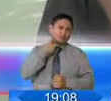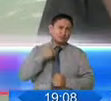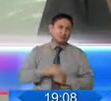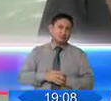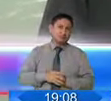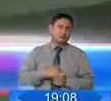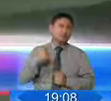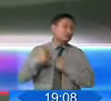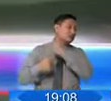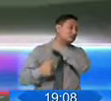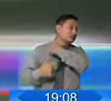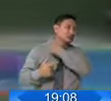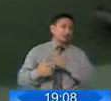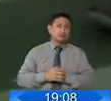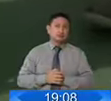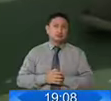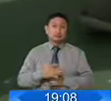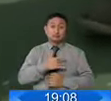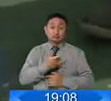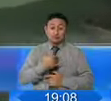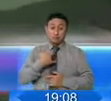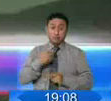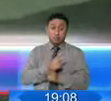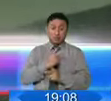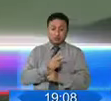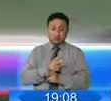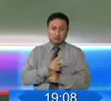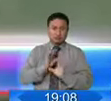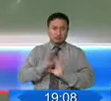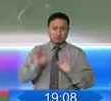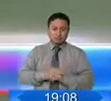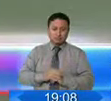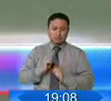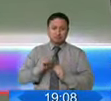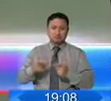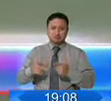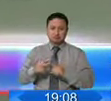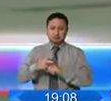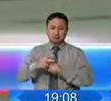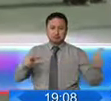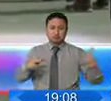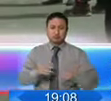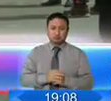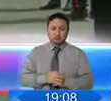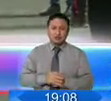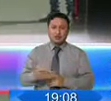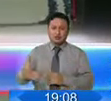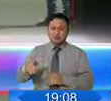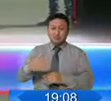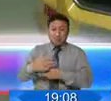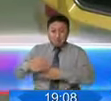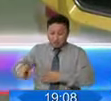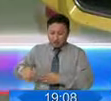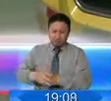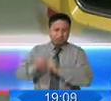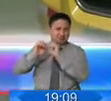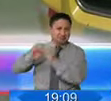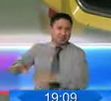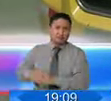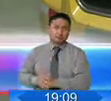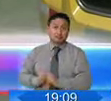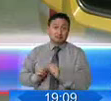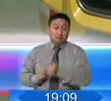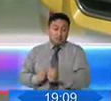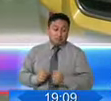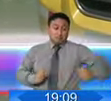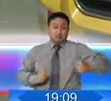estoy picado. Al sentir que su vida estaba en peligro, no dudó en escapar. Lo último que pensó fue en las cosas materiales. En un descuido